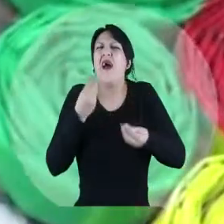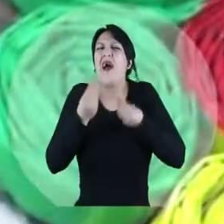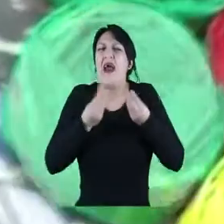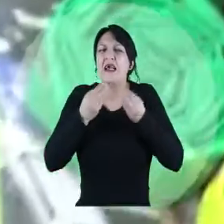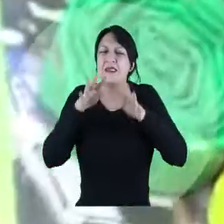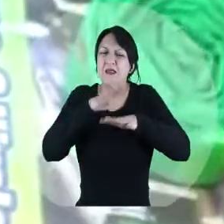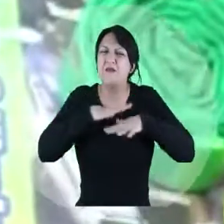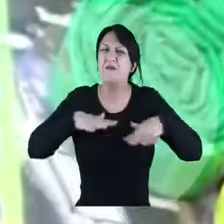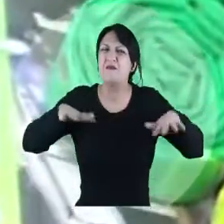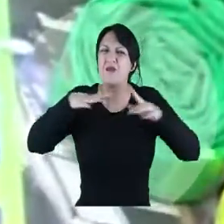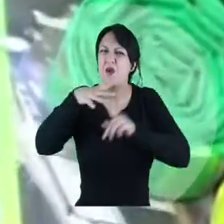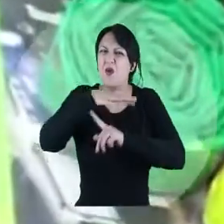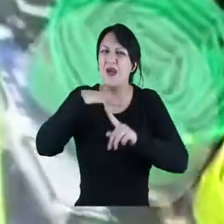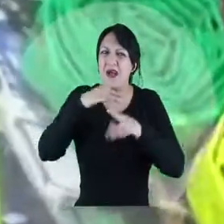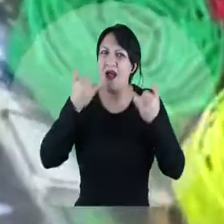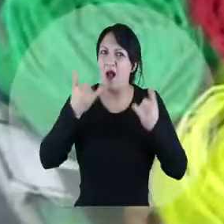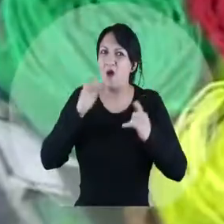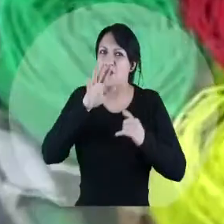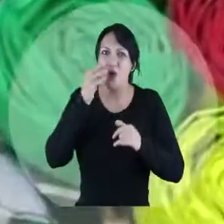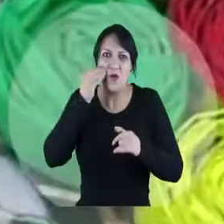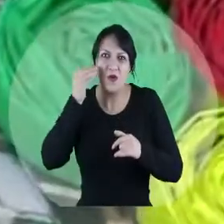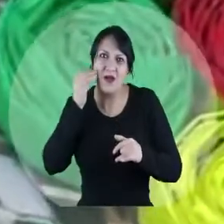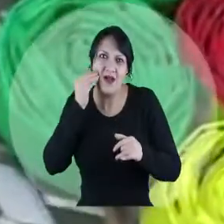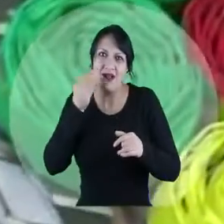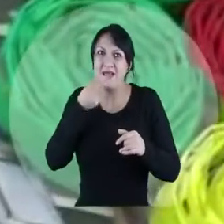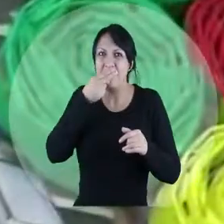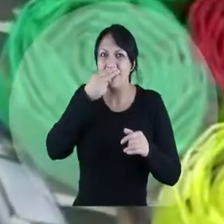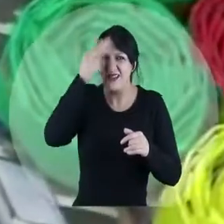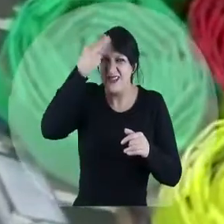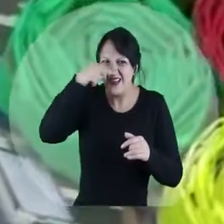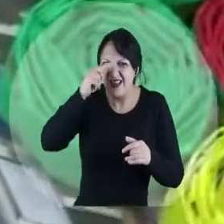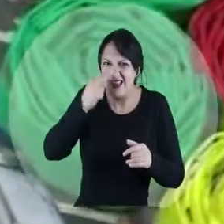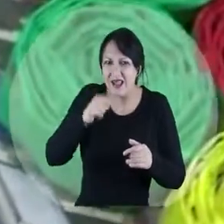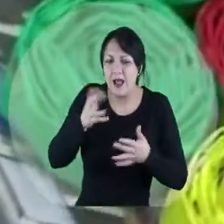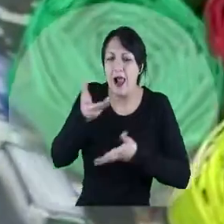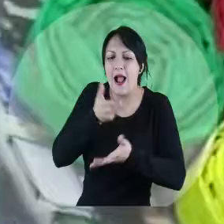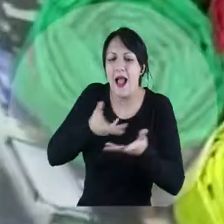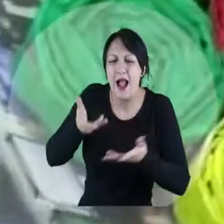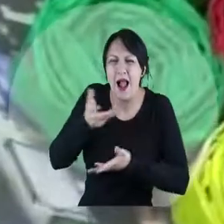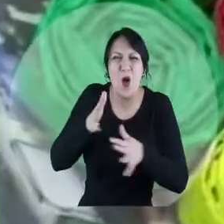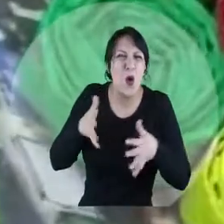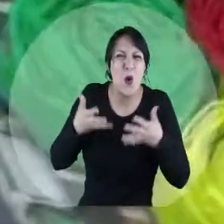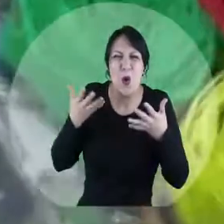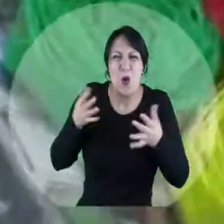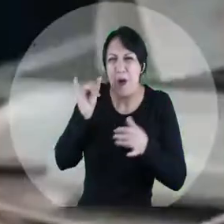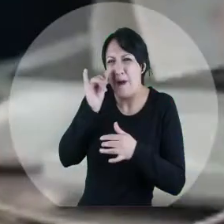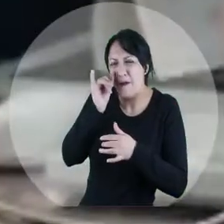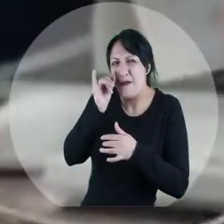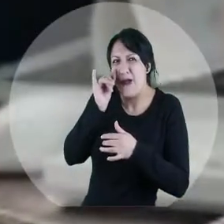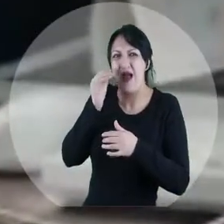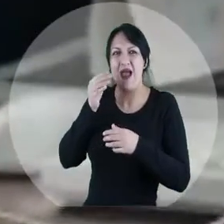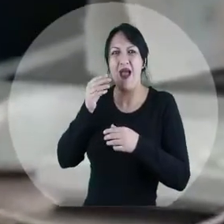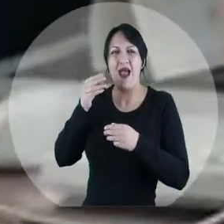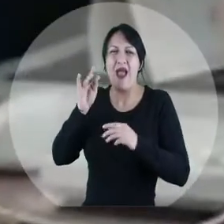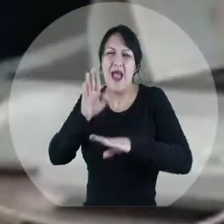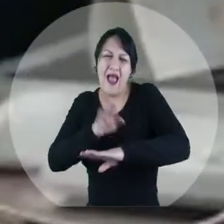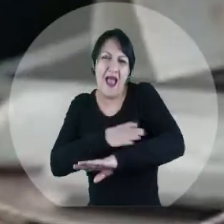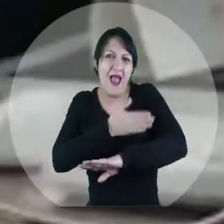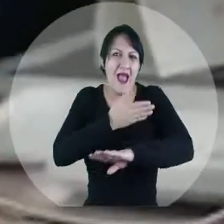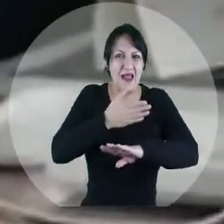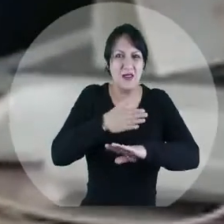historia de cómo se desenvuelve el adulto mayor en su medio, compartiendo con sus nietos, entonando una